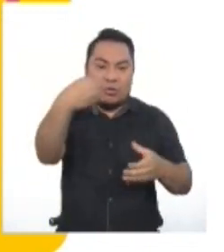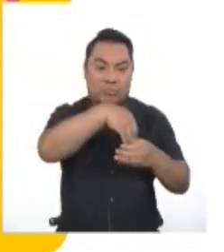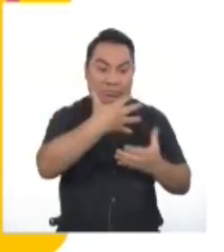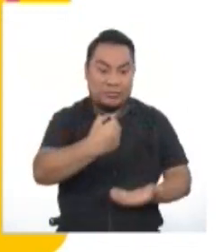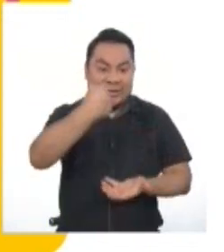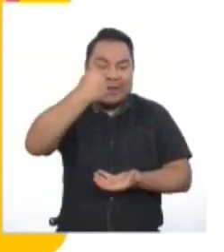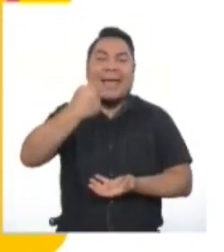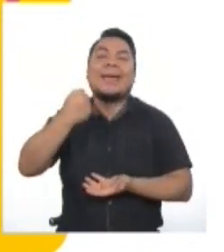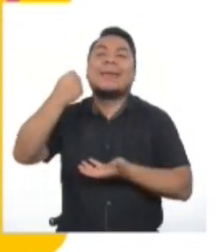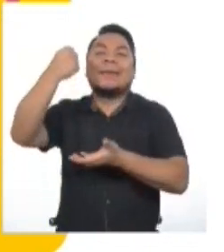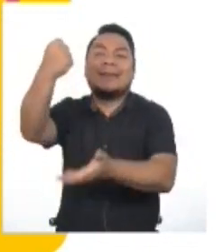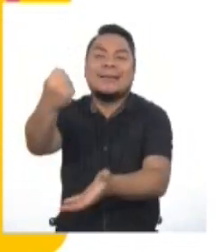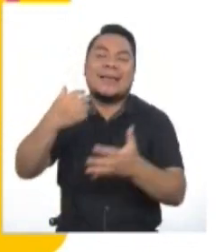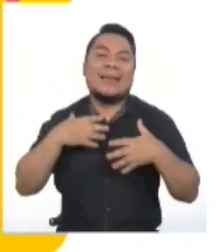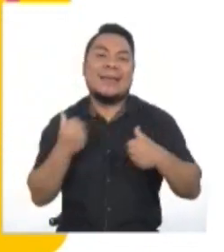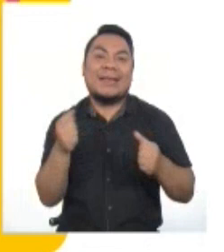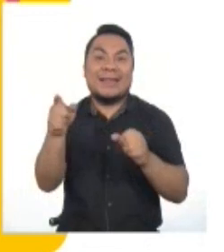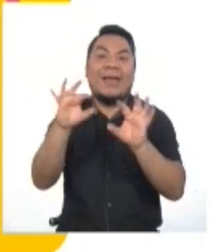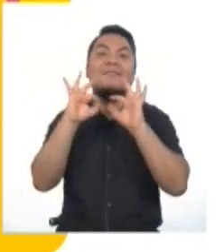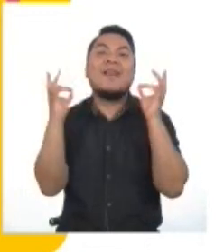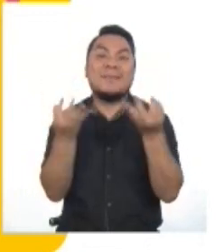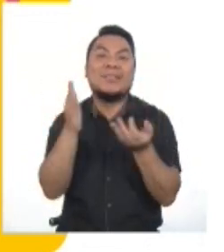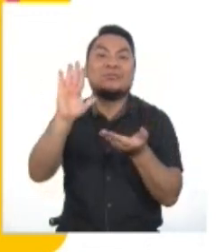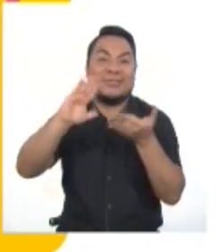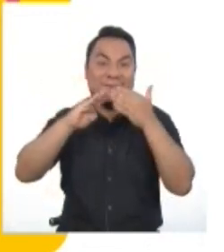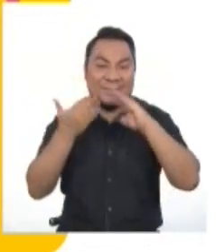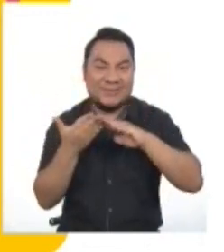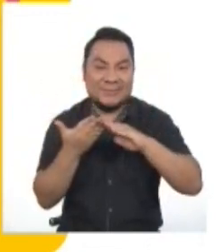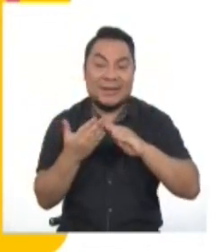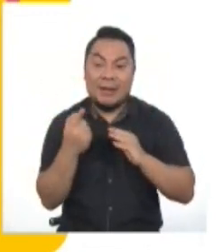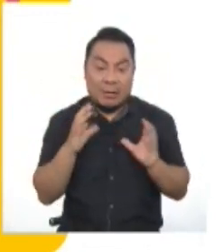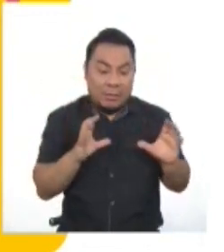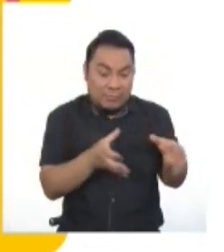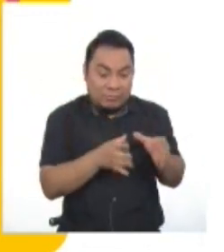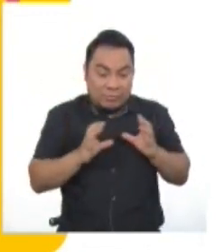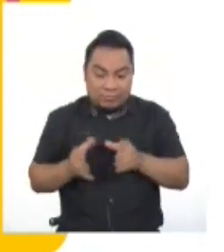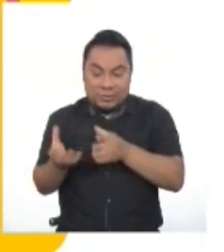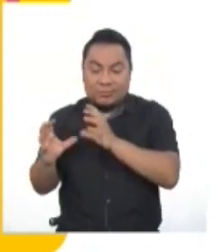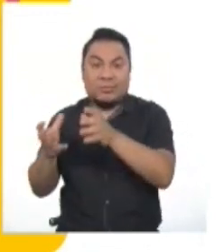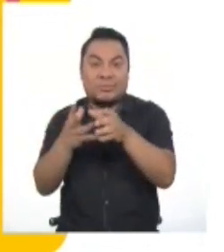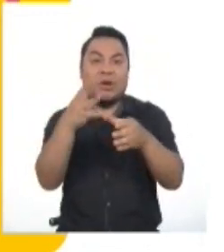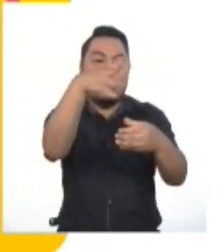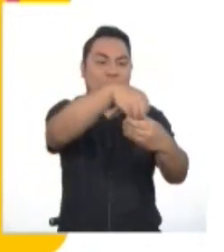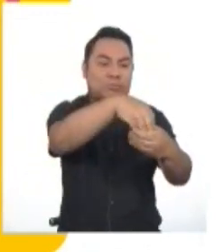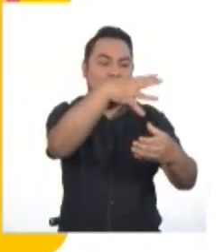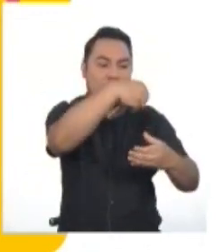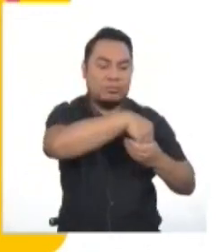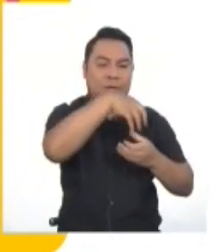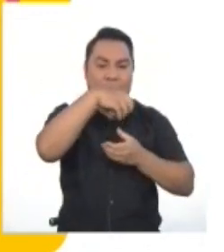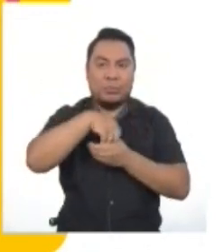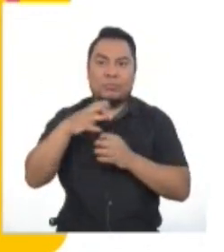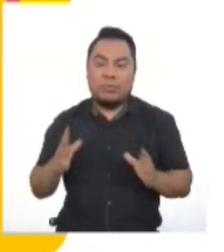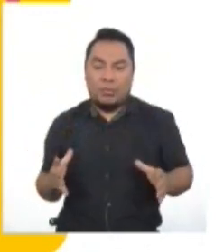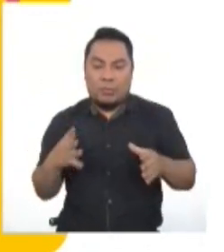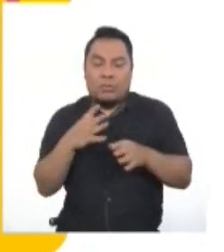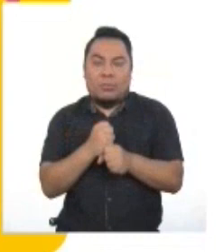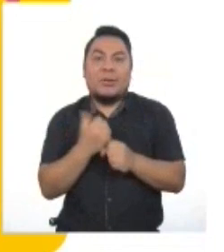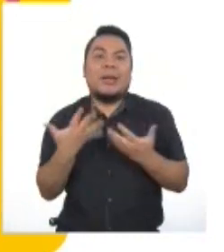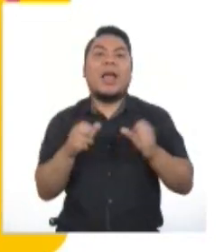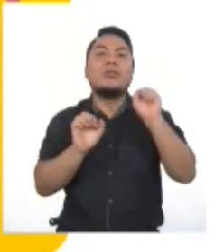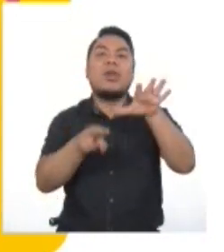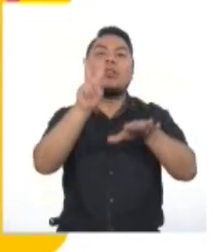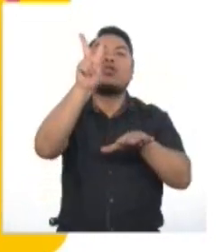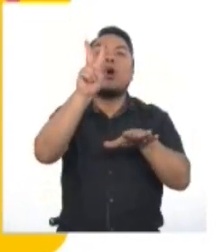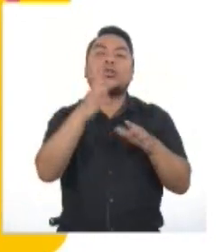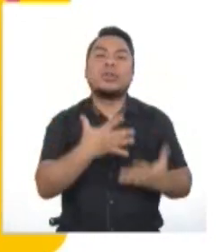canastas saludables a las familias de la comunidad. Cada paquete ha ido en cada canasta y se han formado 12